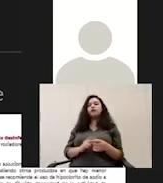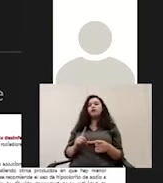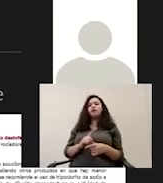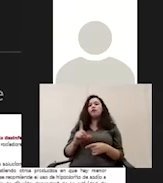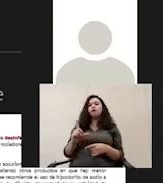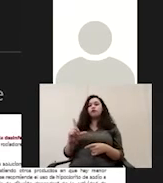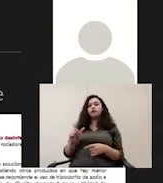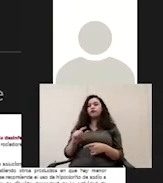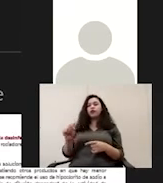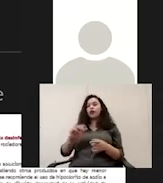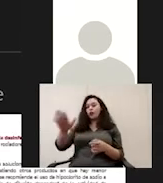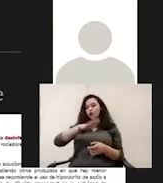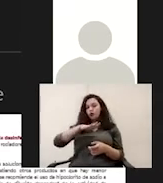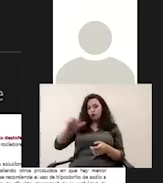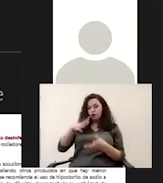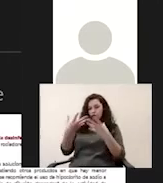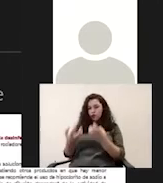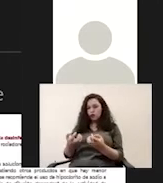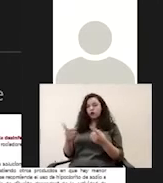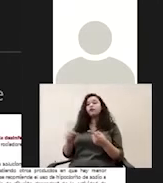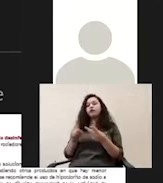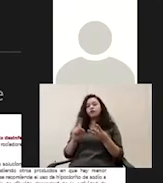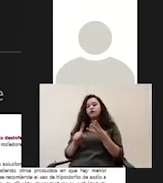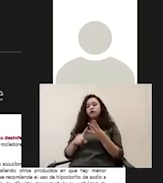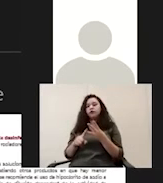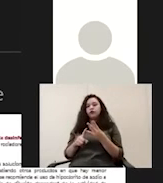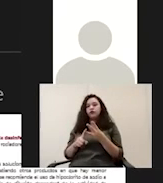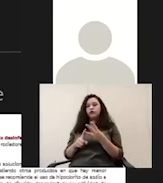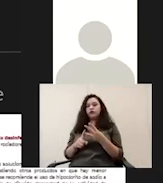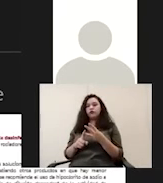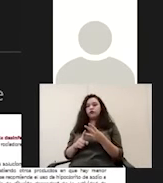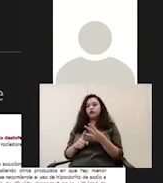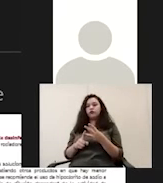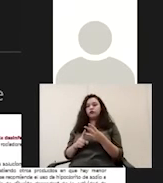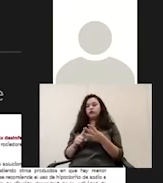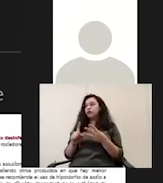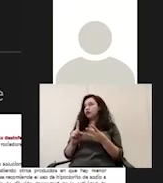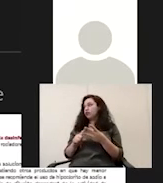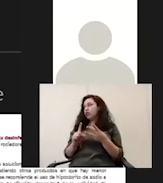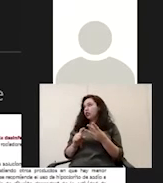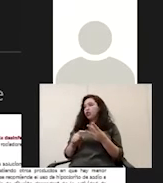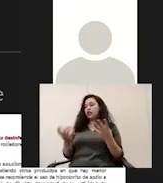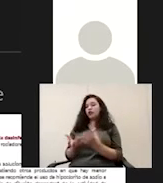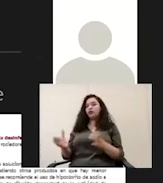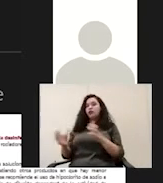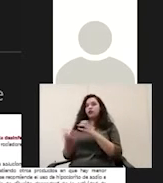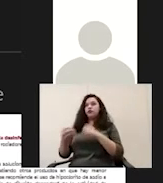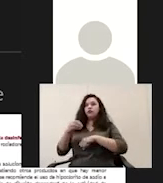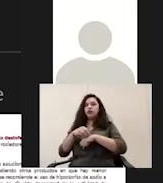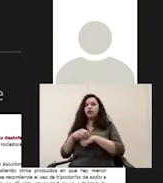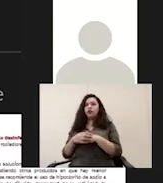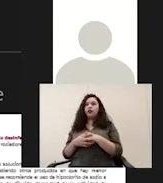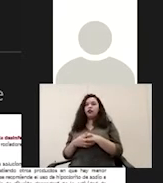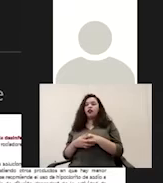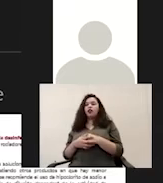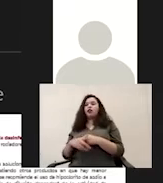de la superficie. Y por último, la técnica del triple balde. En el tercer balde vamos a colocar igual